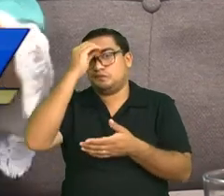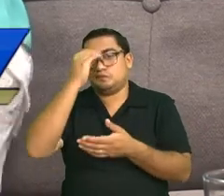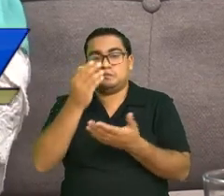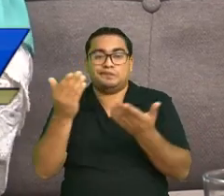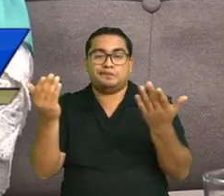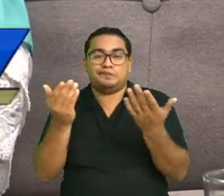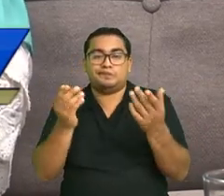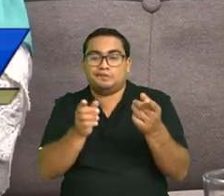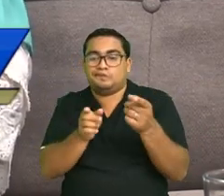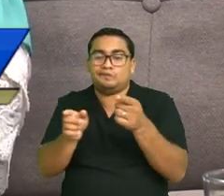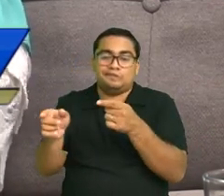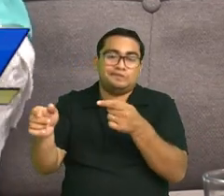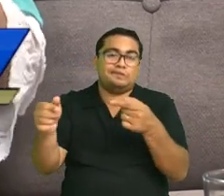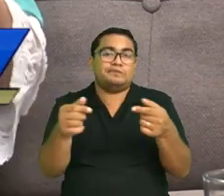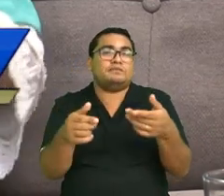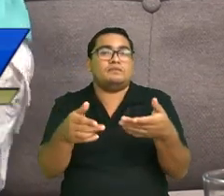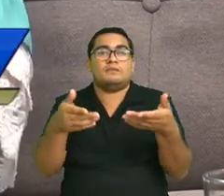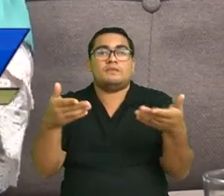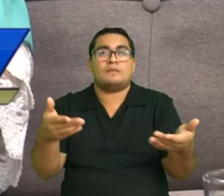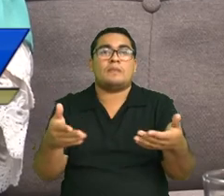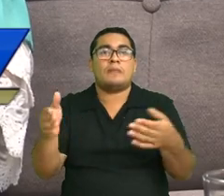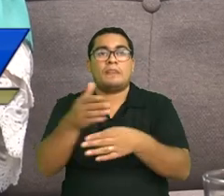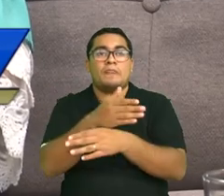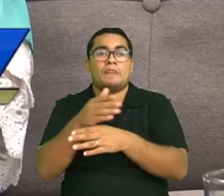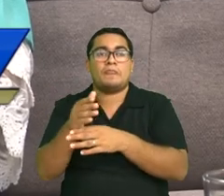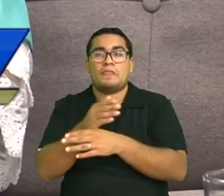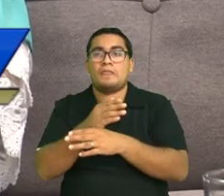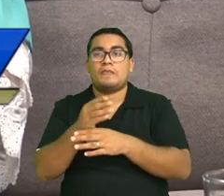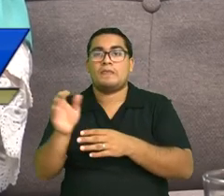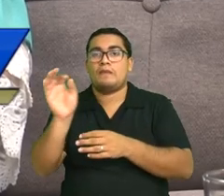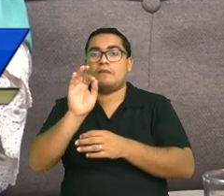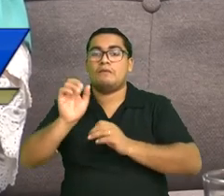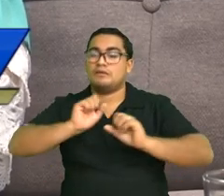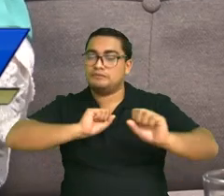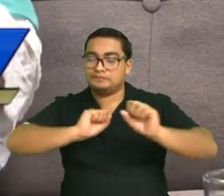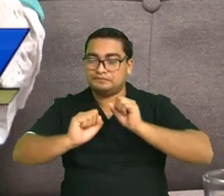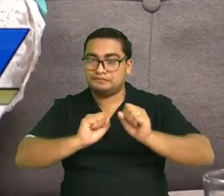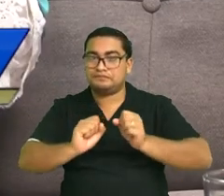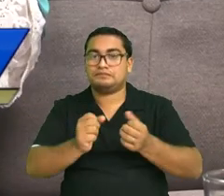la estrategia para desarrollar todas esas habilidades